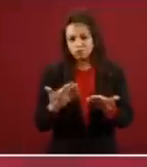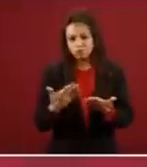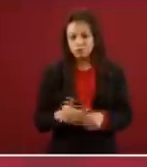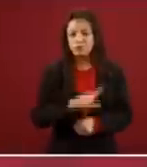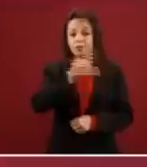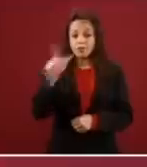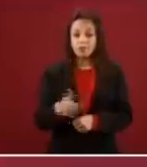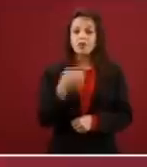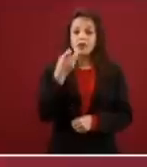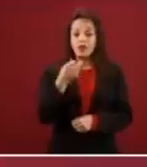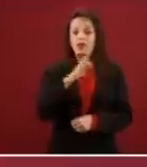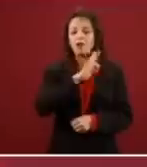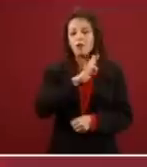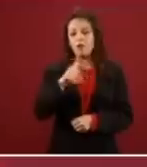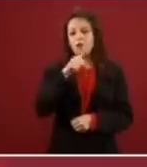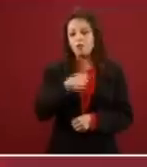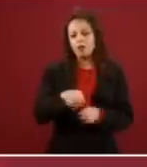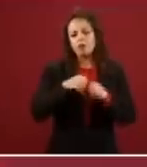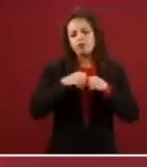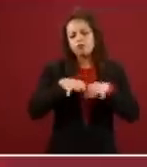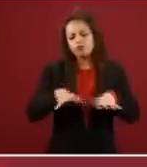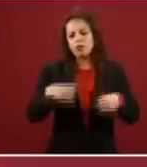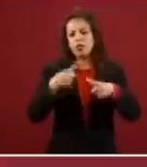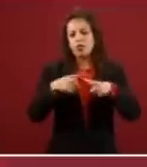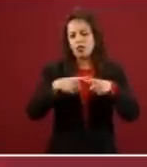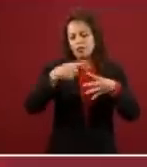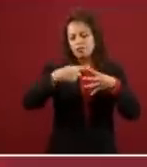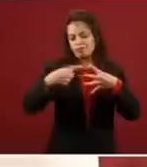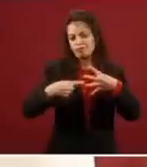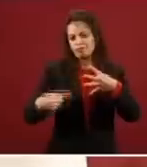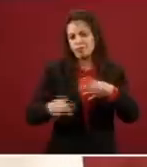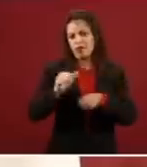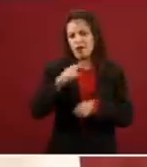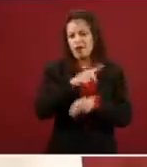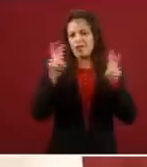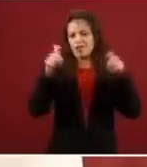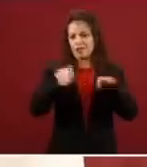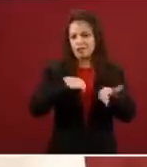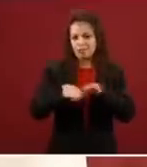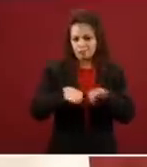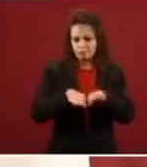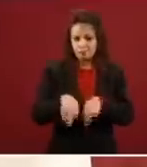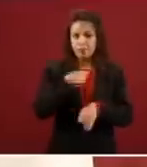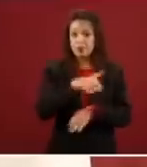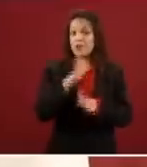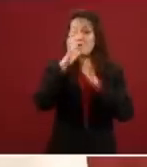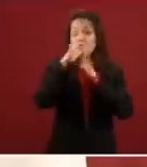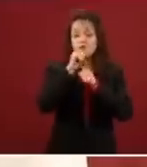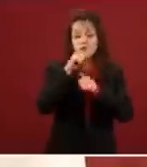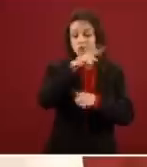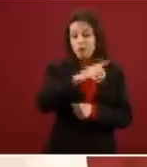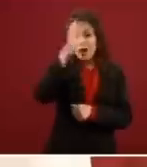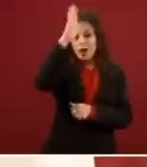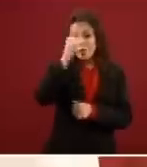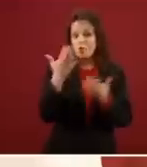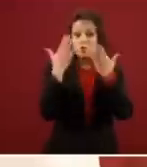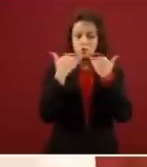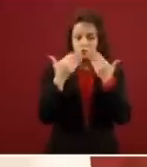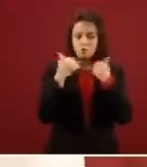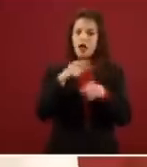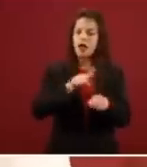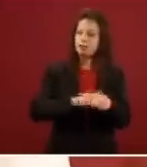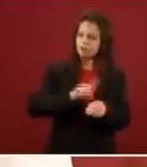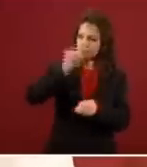asuntos laborales y aquellos que no pueden resolverse, entonces sí pasen frente a los jueces en un proceso jurisdiccional. Entonces,